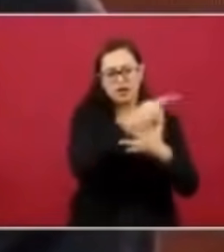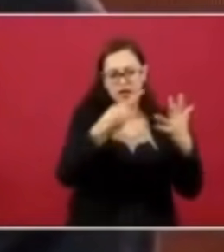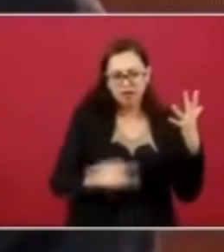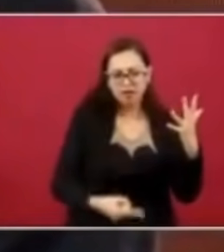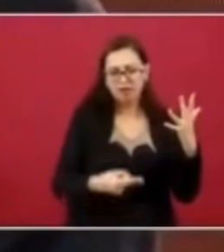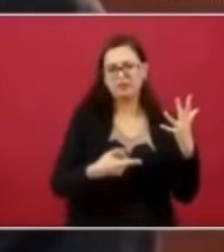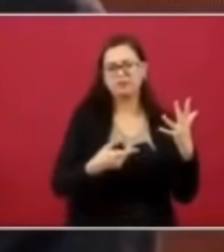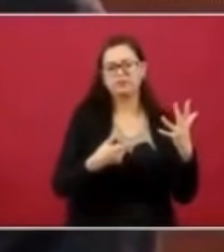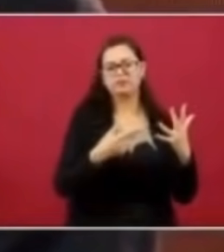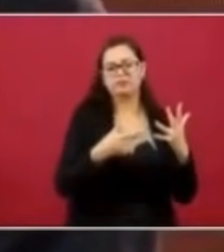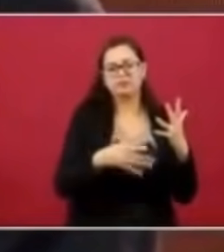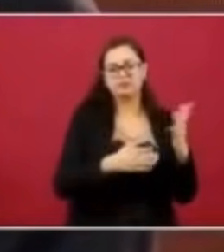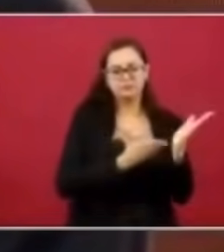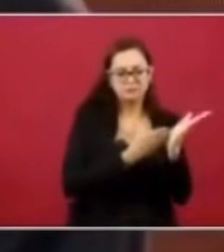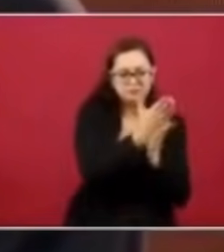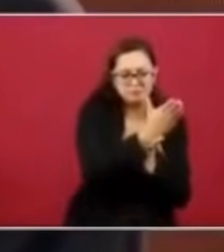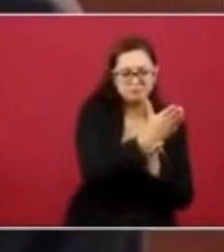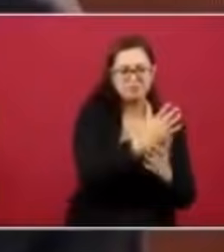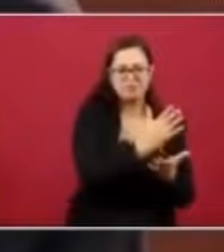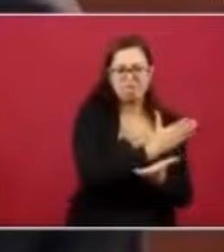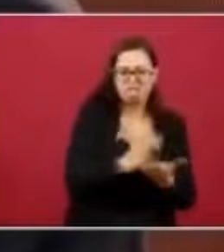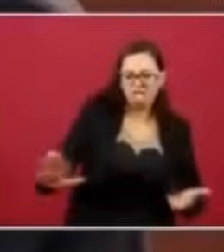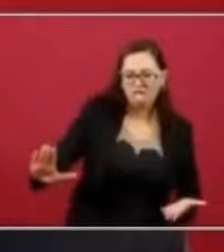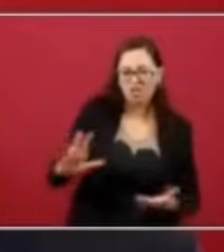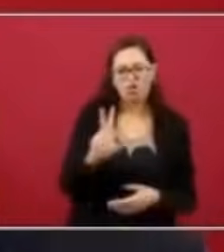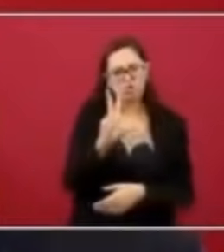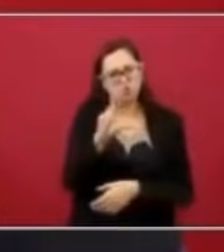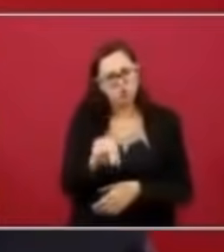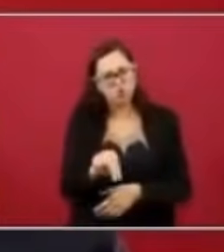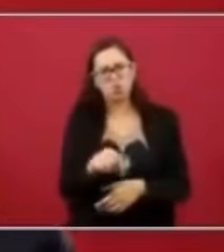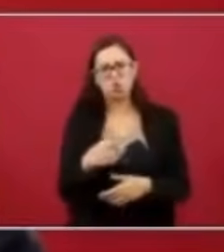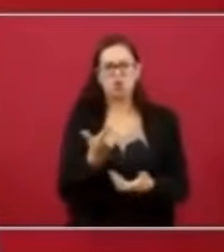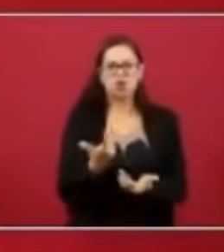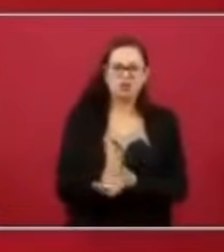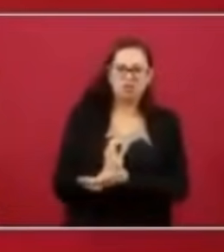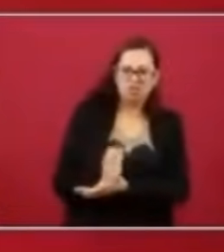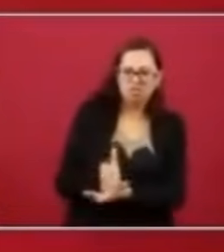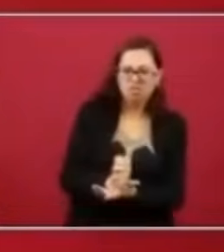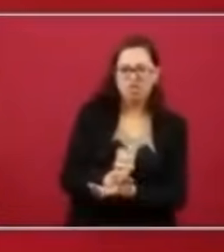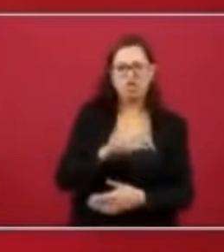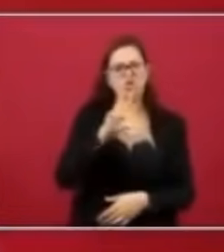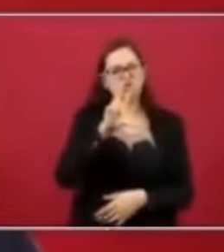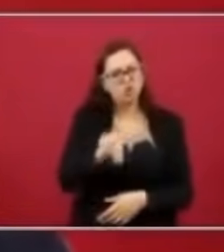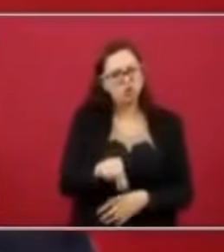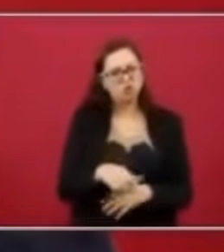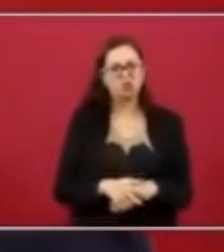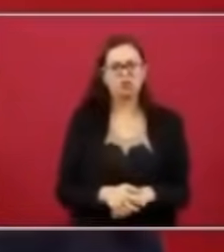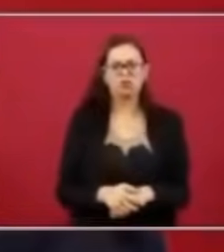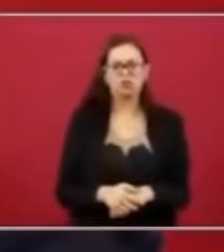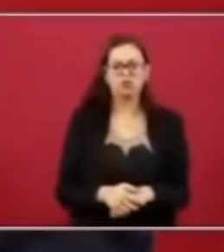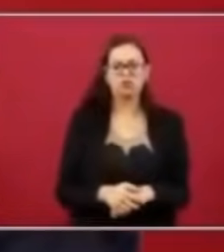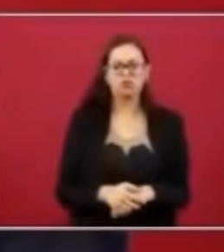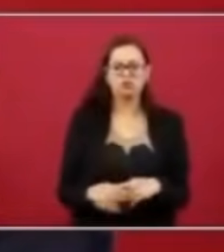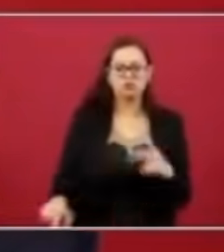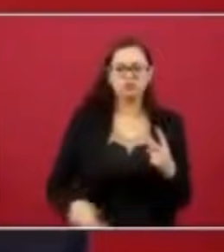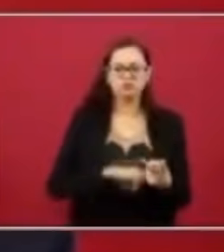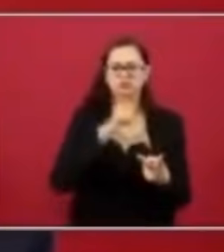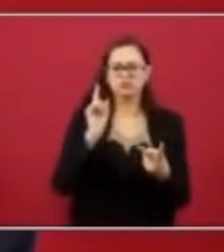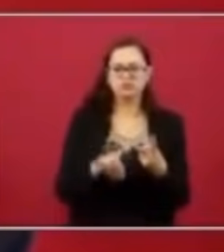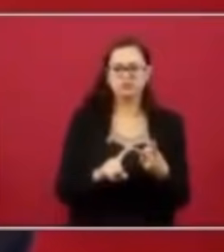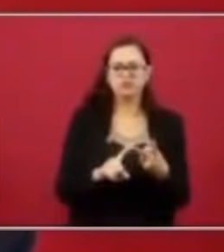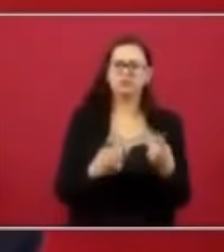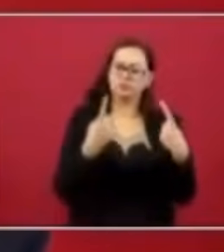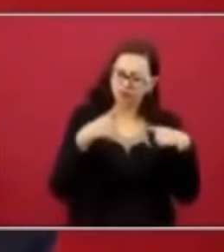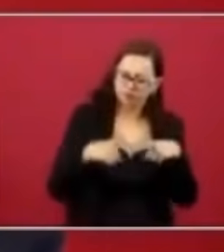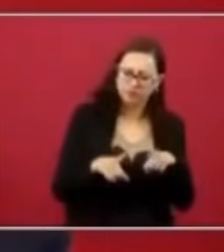tengan oportunidades, que no sean marginados, que no sean discriminados y que al